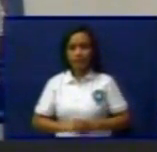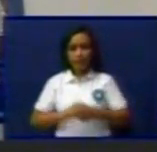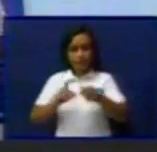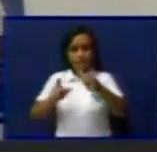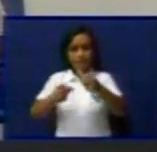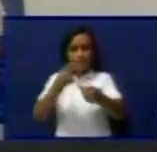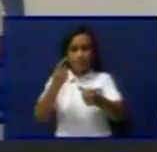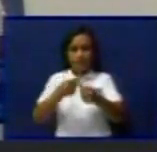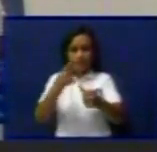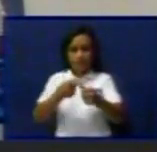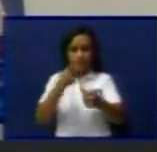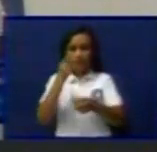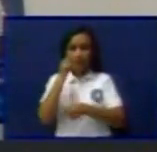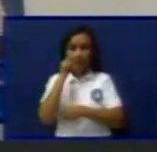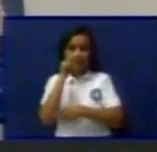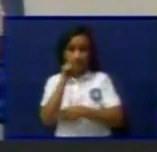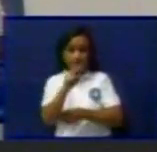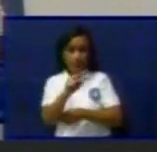Primero, vemos